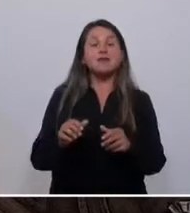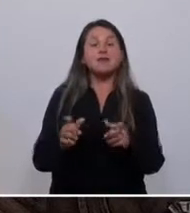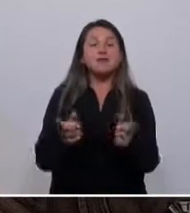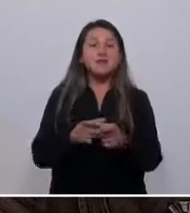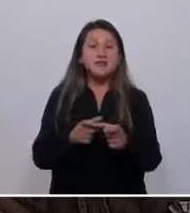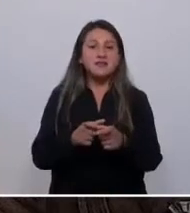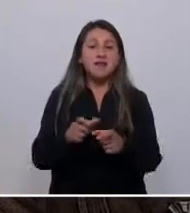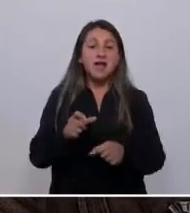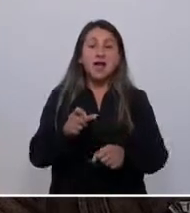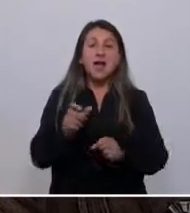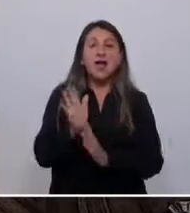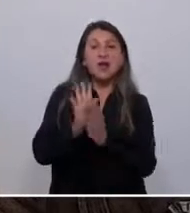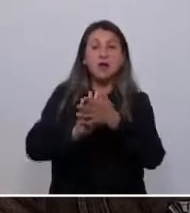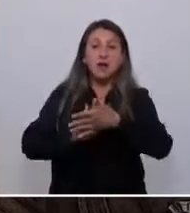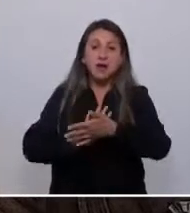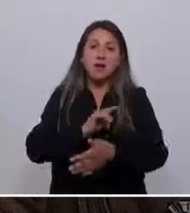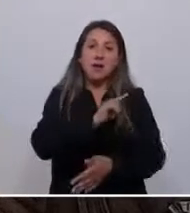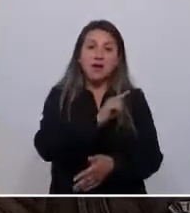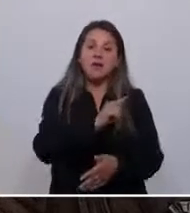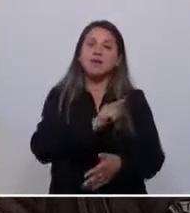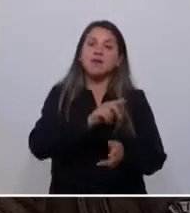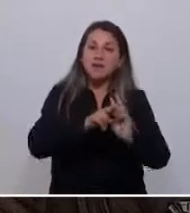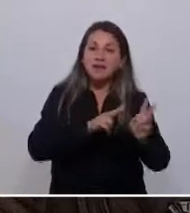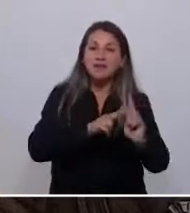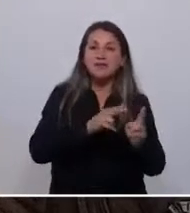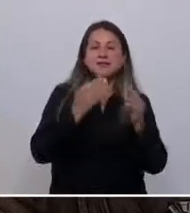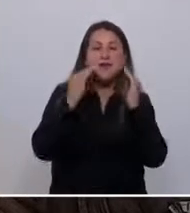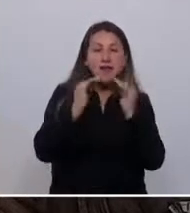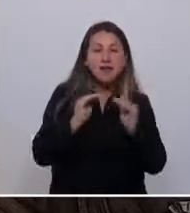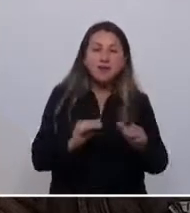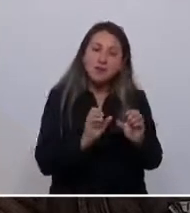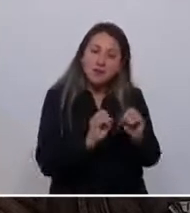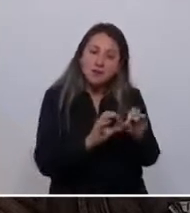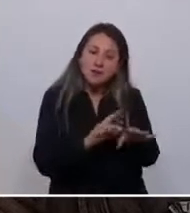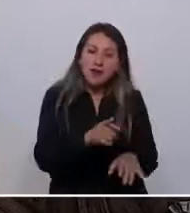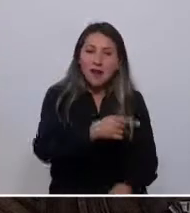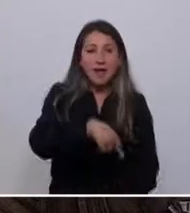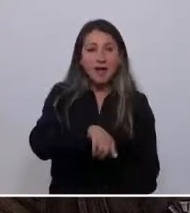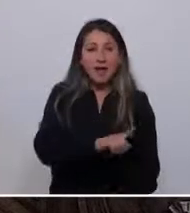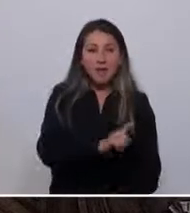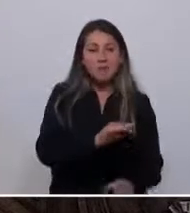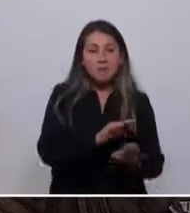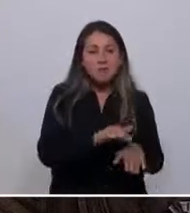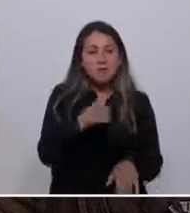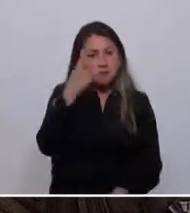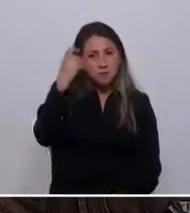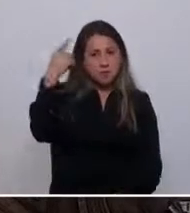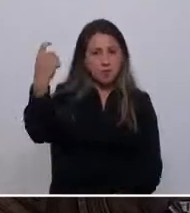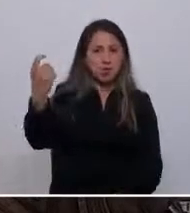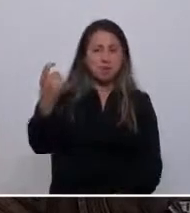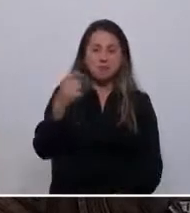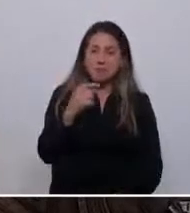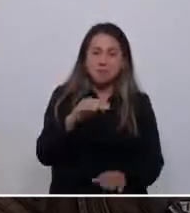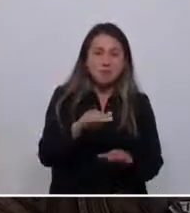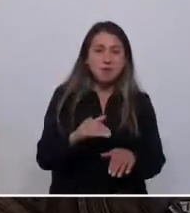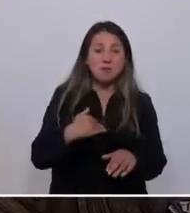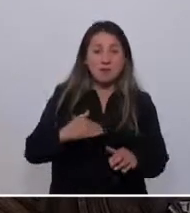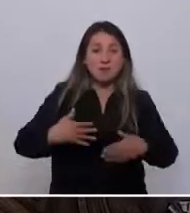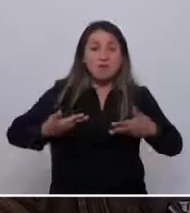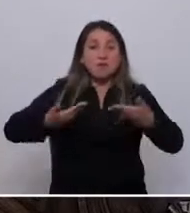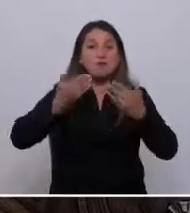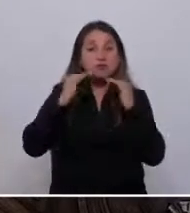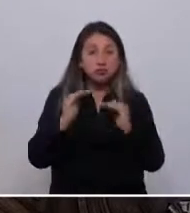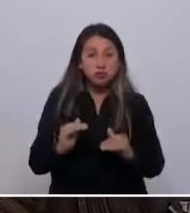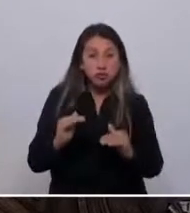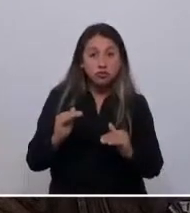tuve el privilegio de desarrollar e impulsar en niños, niñas y jóvenes los mismos sueños que me motivaron en mi infancia